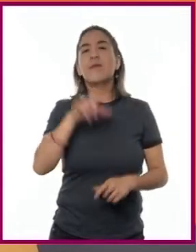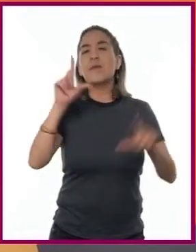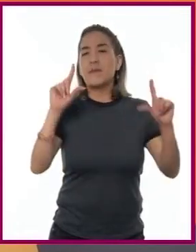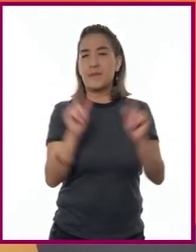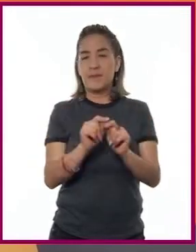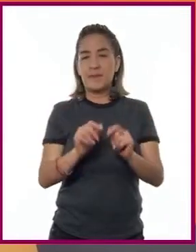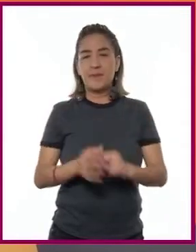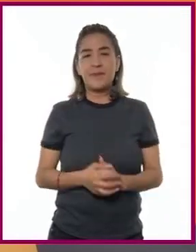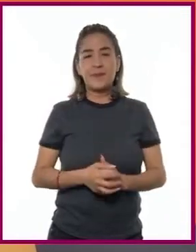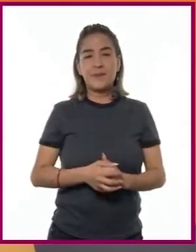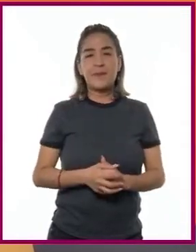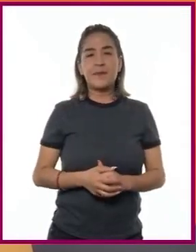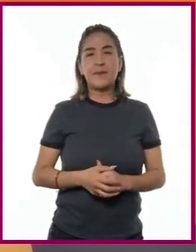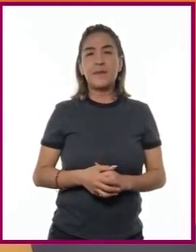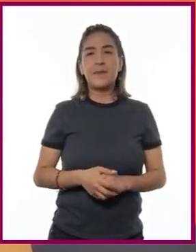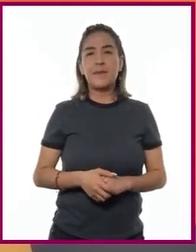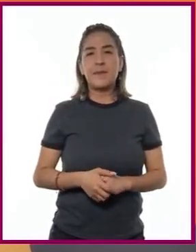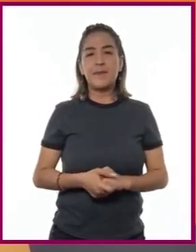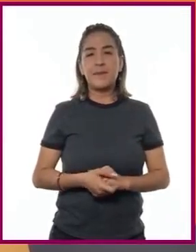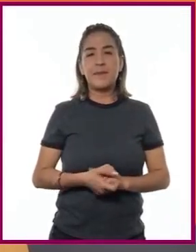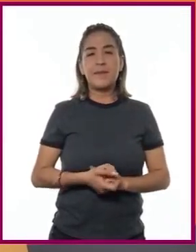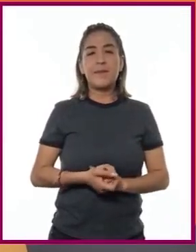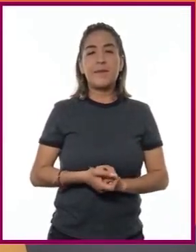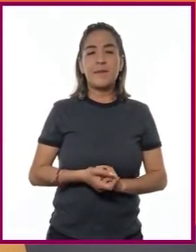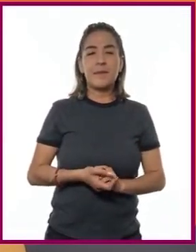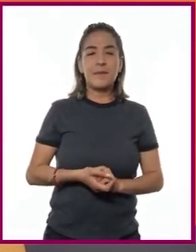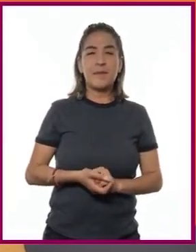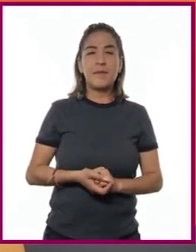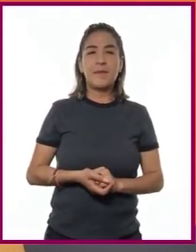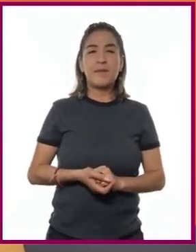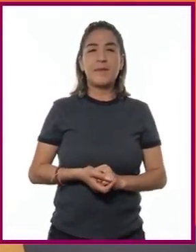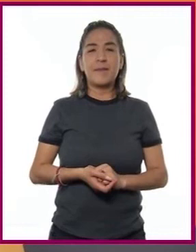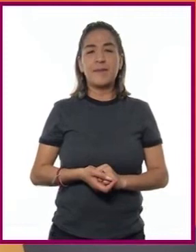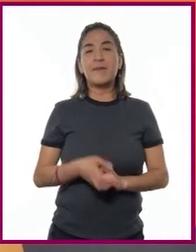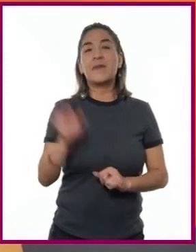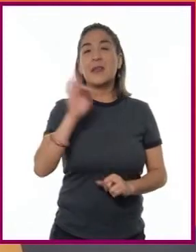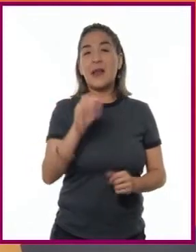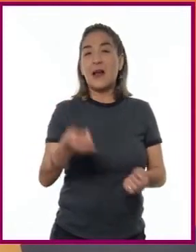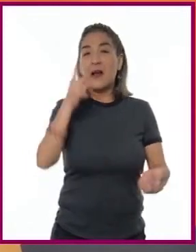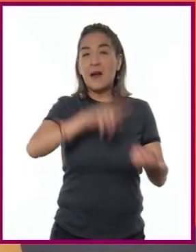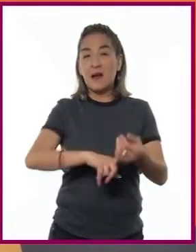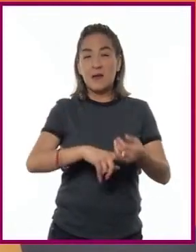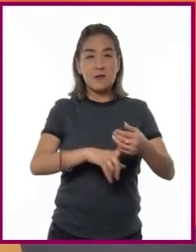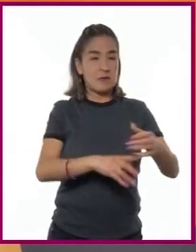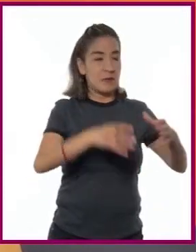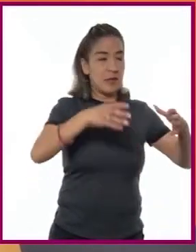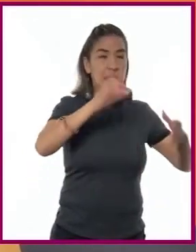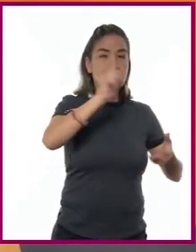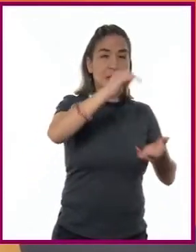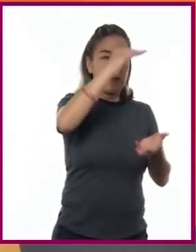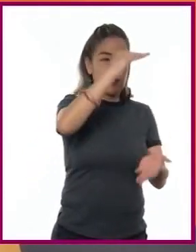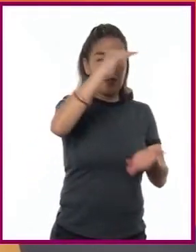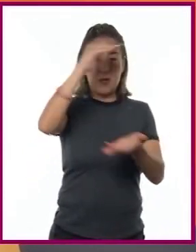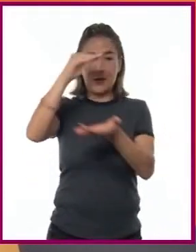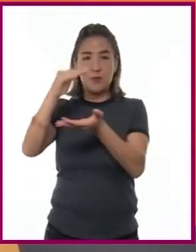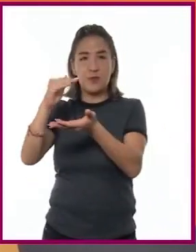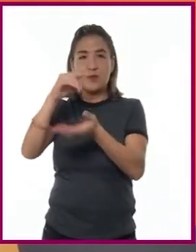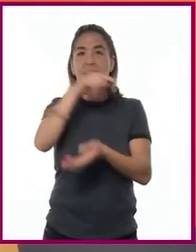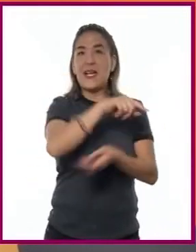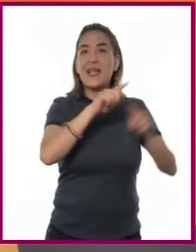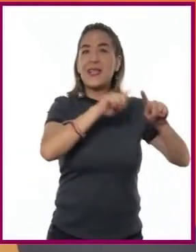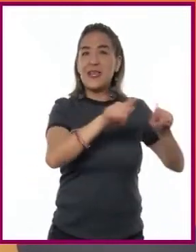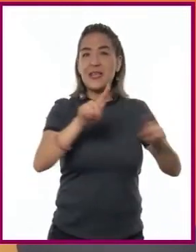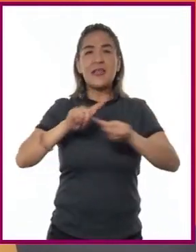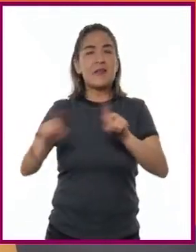conclusión. Aunque las dimensiones de los recipientes sean distintas, su